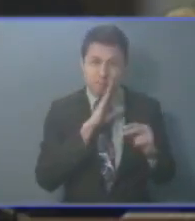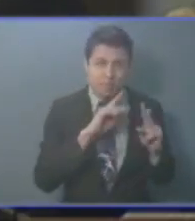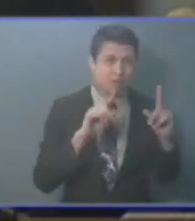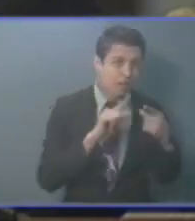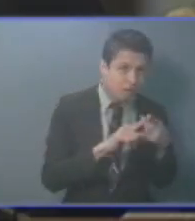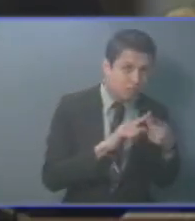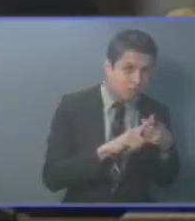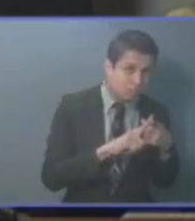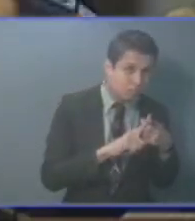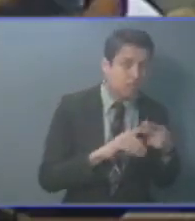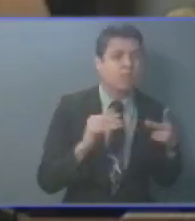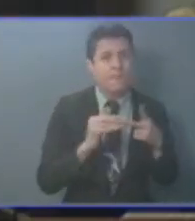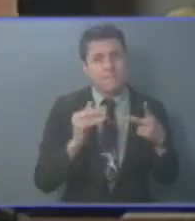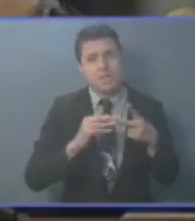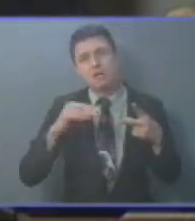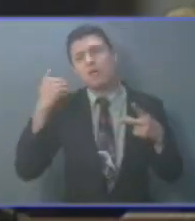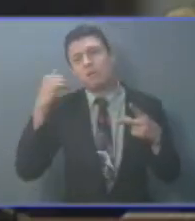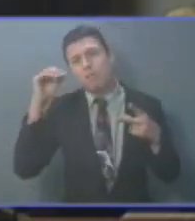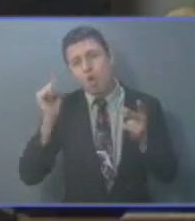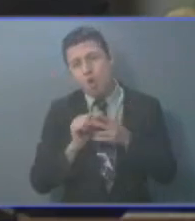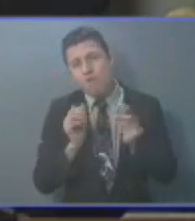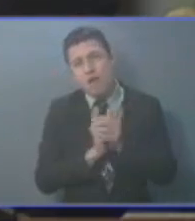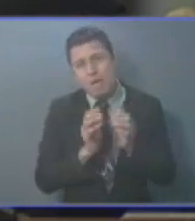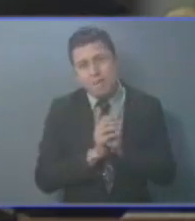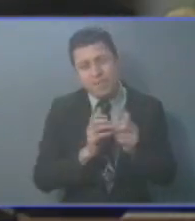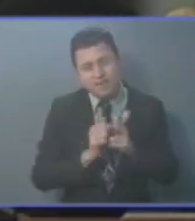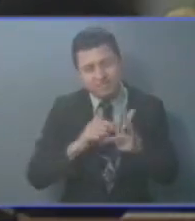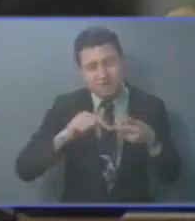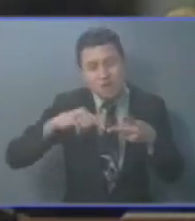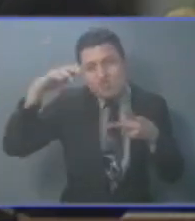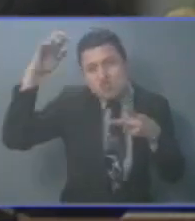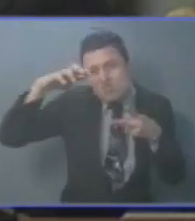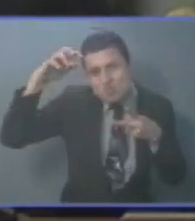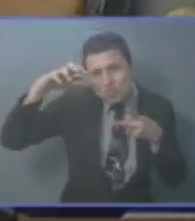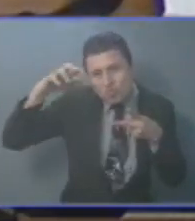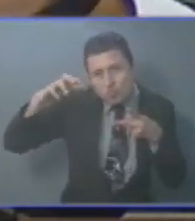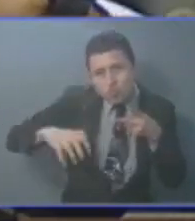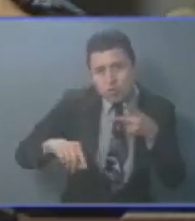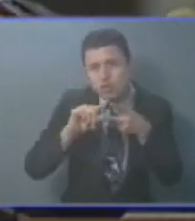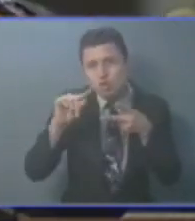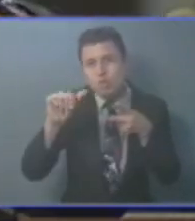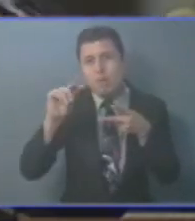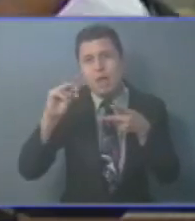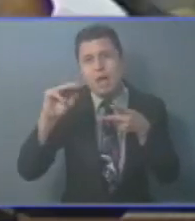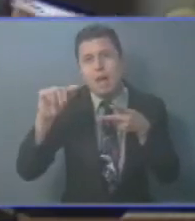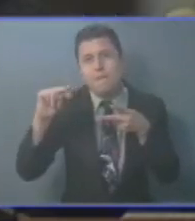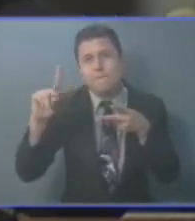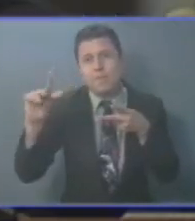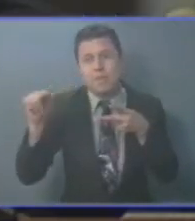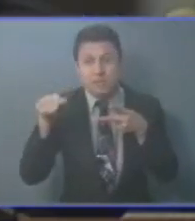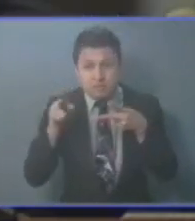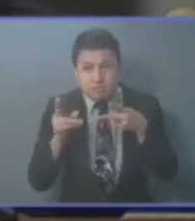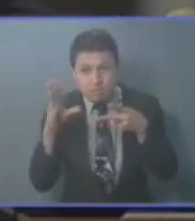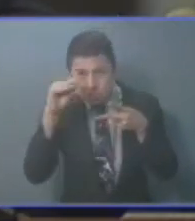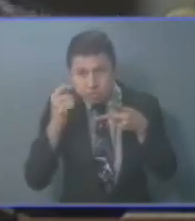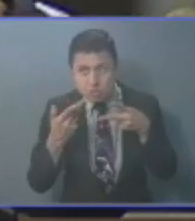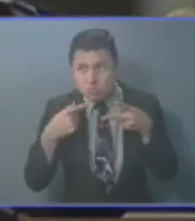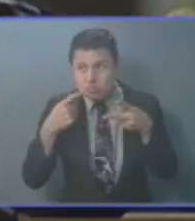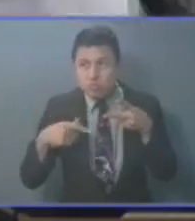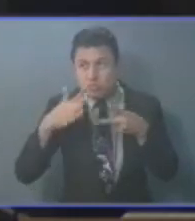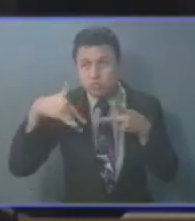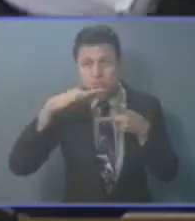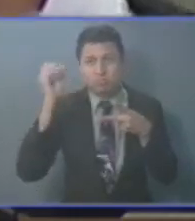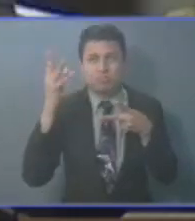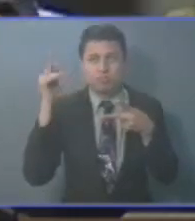tema de la pandemia y también al tema de la tormenta Amanda. Es más, esa misma noche también quisimos decretar estado